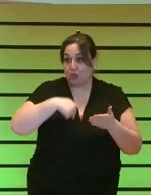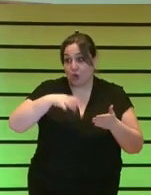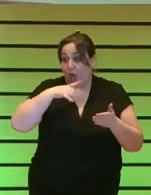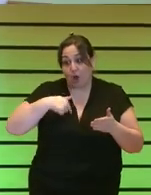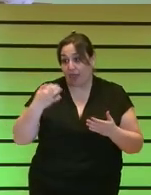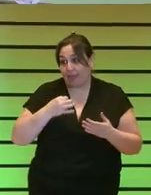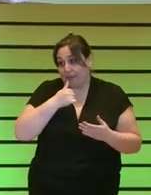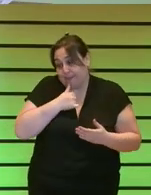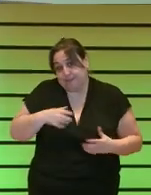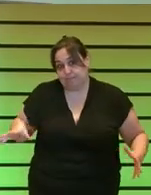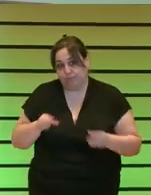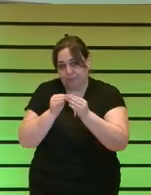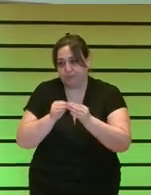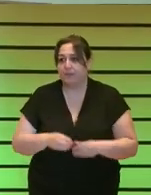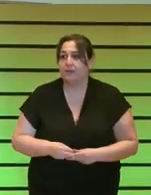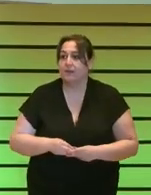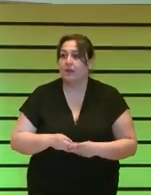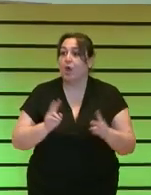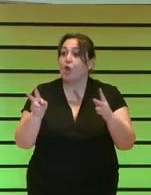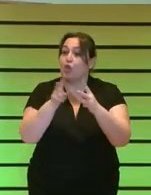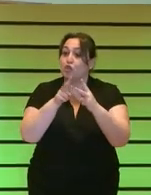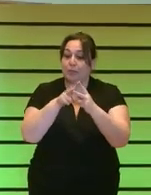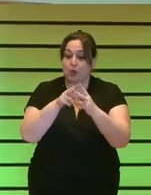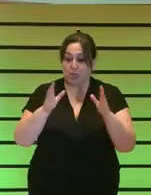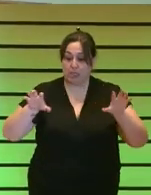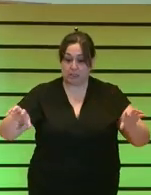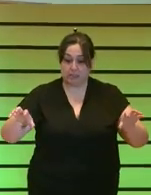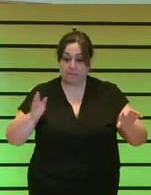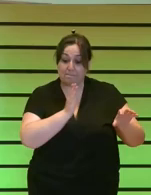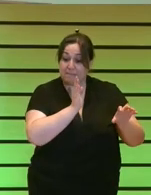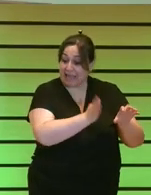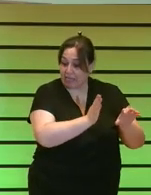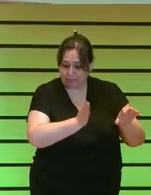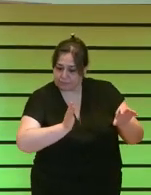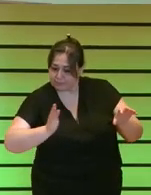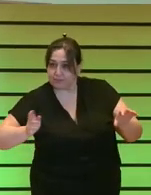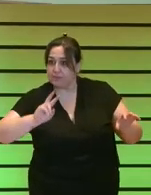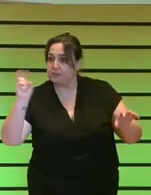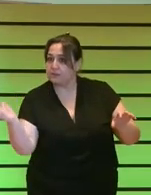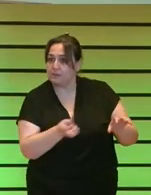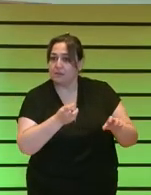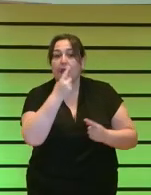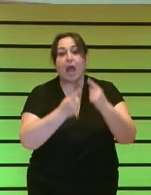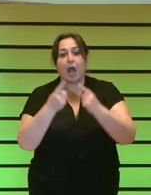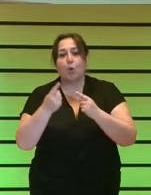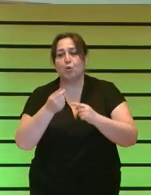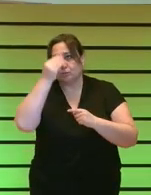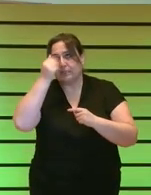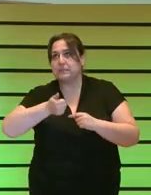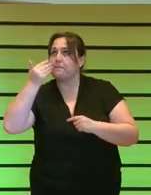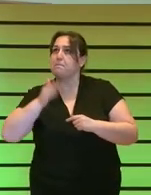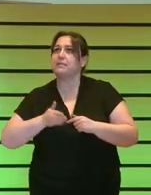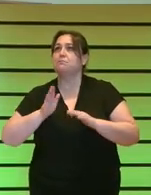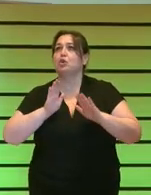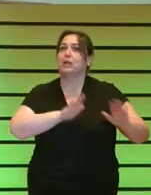remedio que simplificar en medio de estas dos opciones Hay muchísimas otras hay quien le da más valor a la tecnología hay